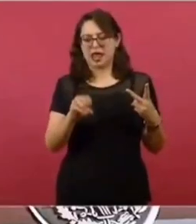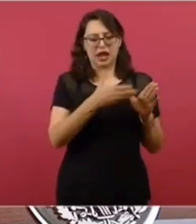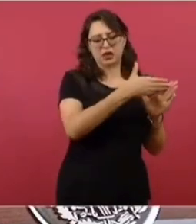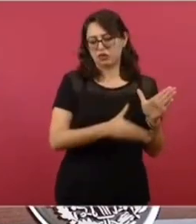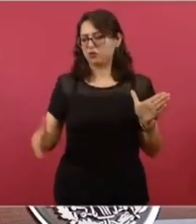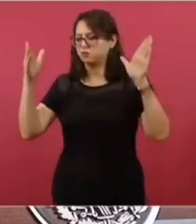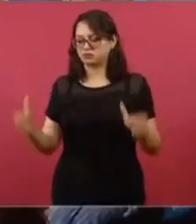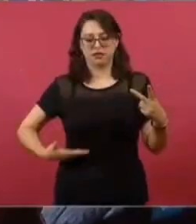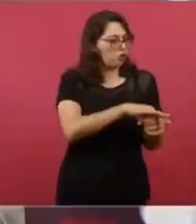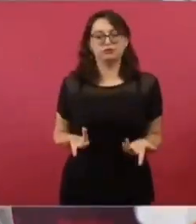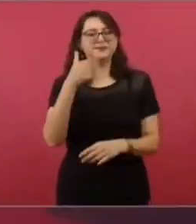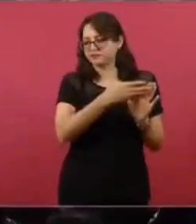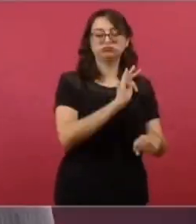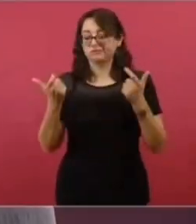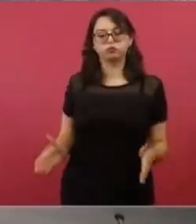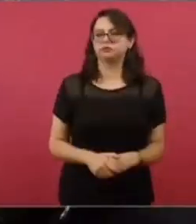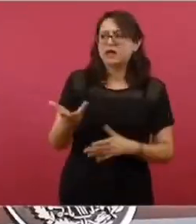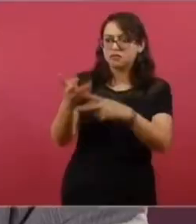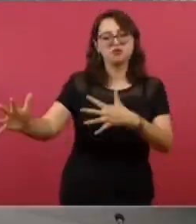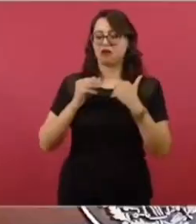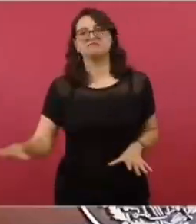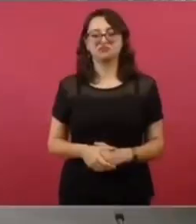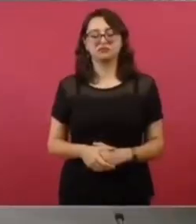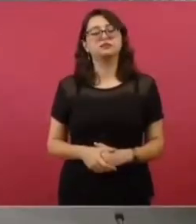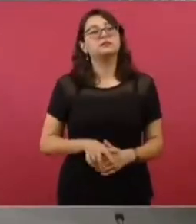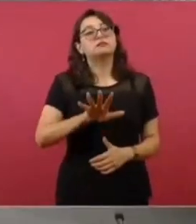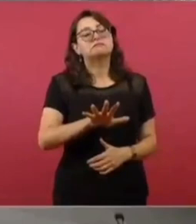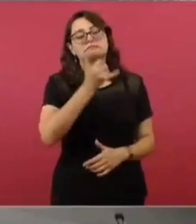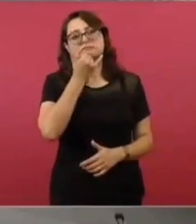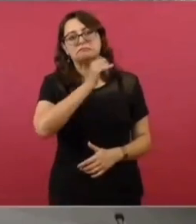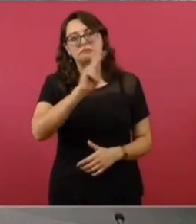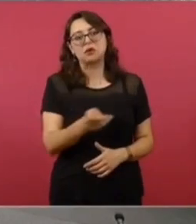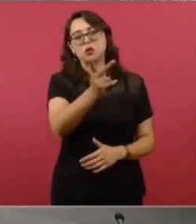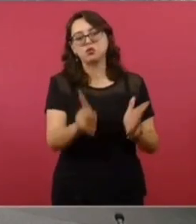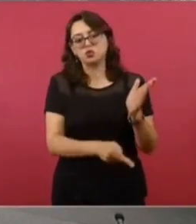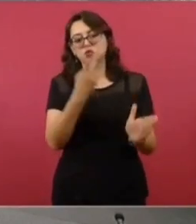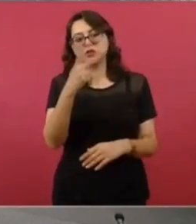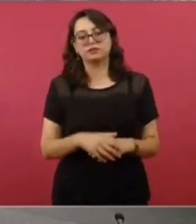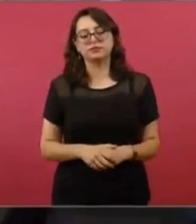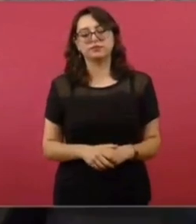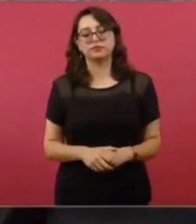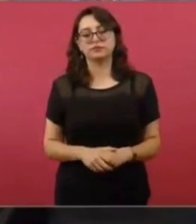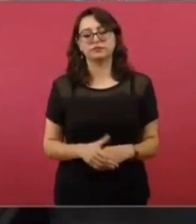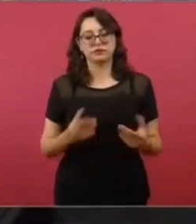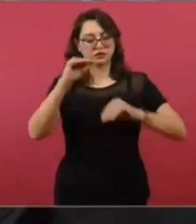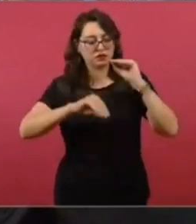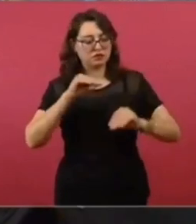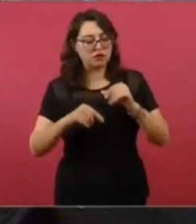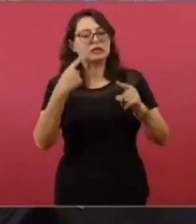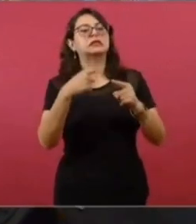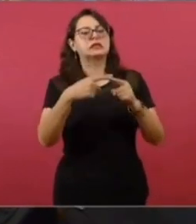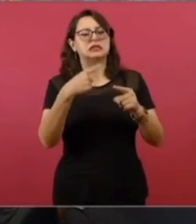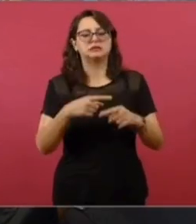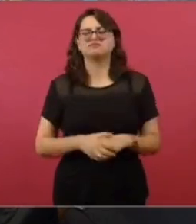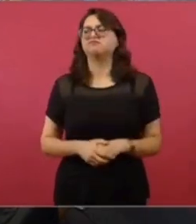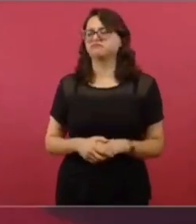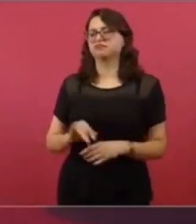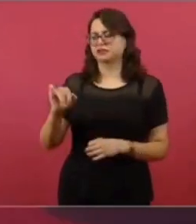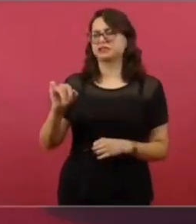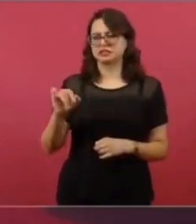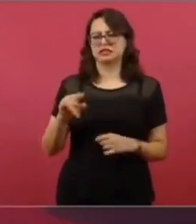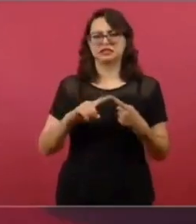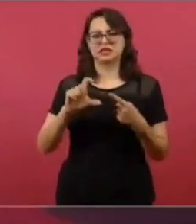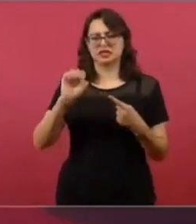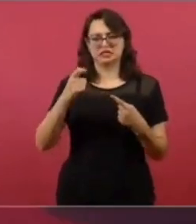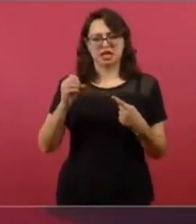República restaurada. 20 minutos después. ¿Tendrá o sabrá quiénes serán los perfiles que elaboren esta propuesta de reforma? Sí, vamos a que participe la Secretaría